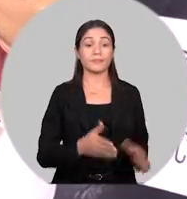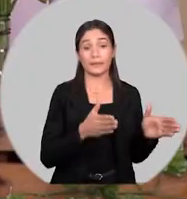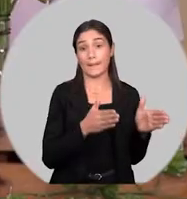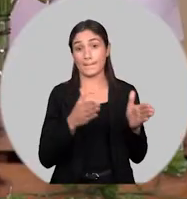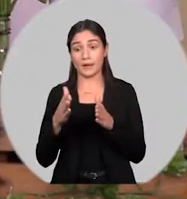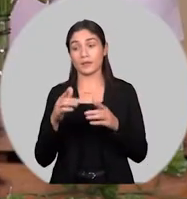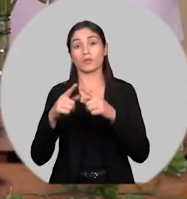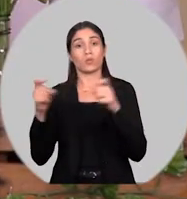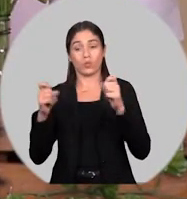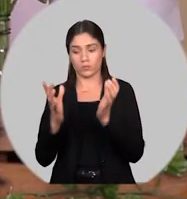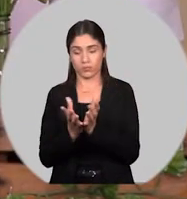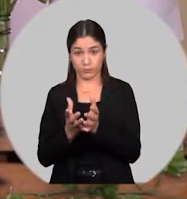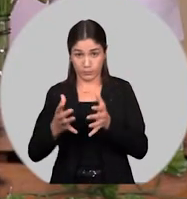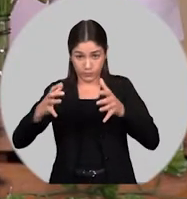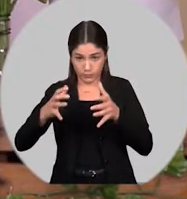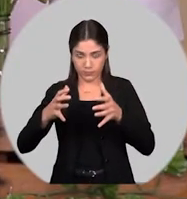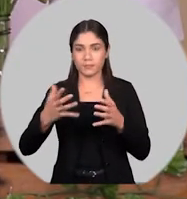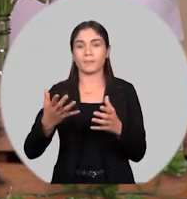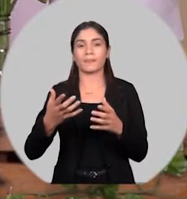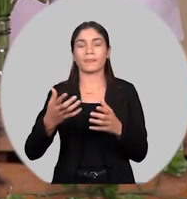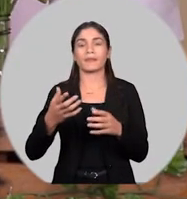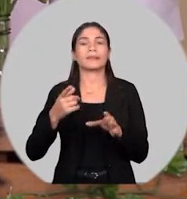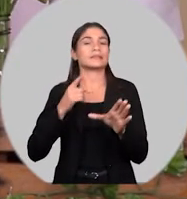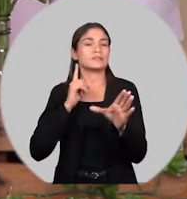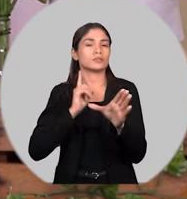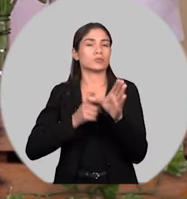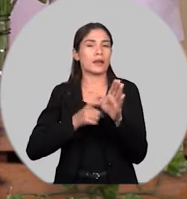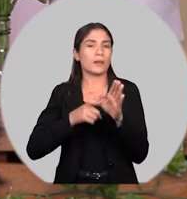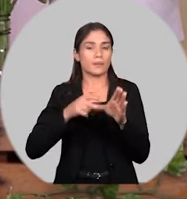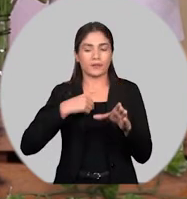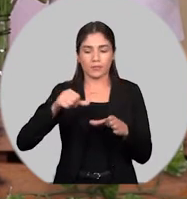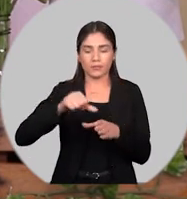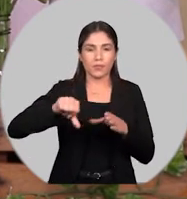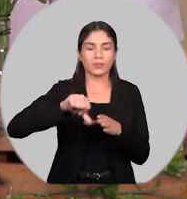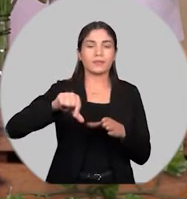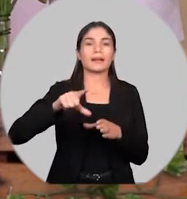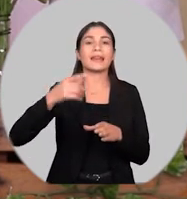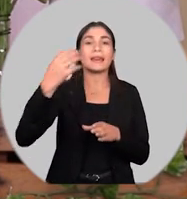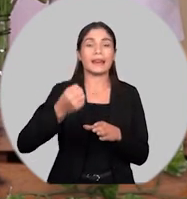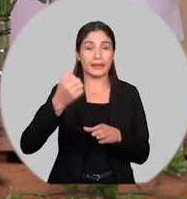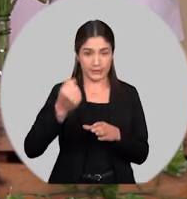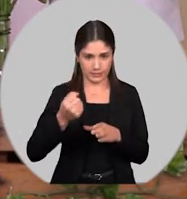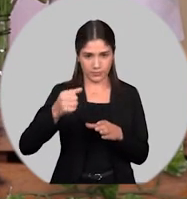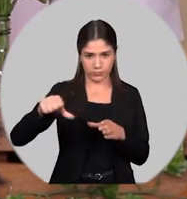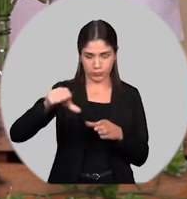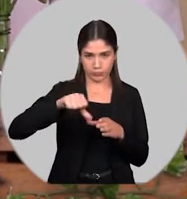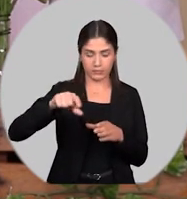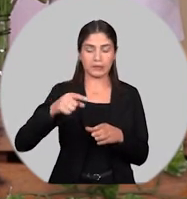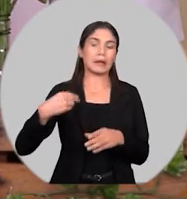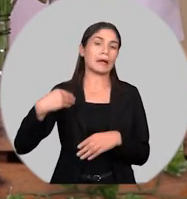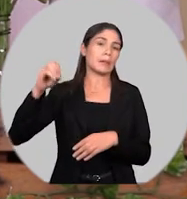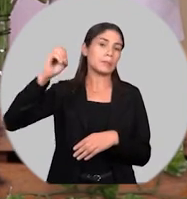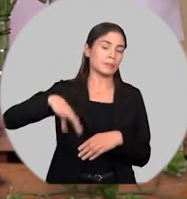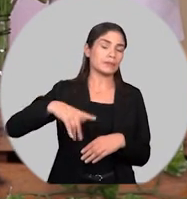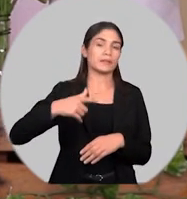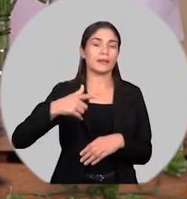Aparte, en otro bowl nosotros vamos a poner solamente la crema de leche. No, acá no